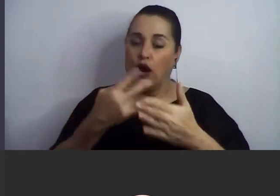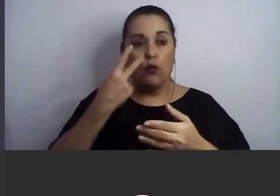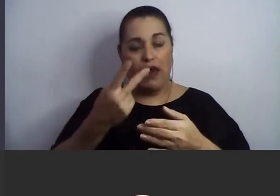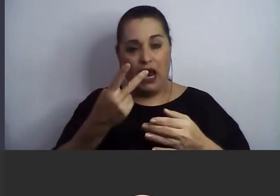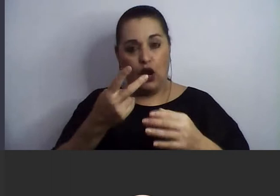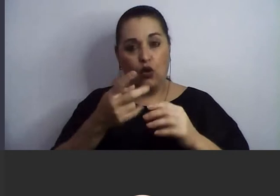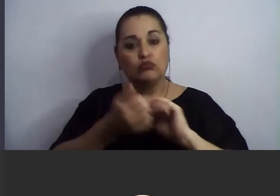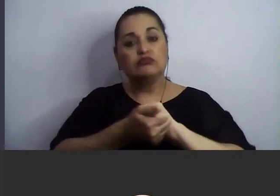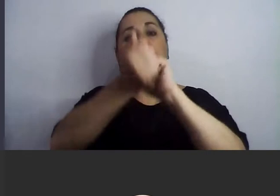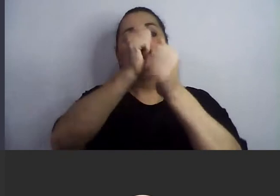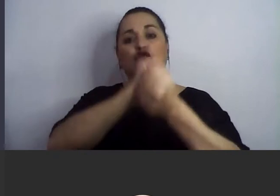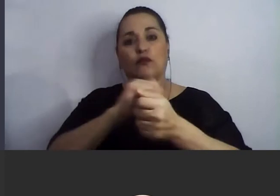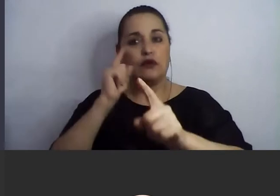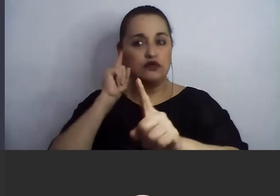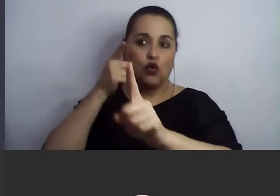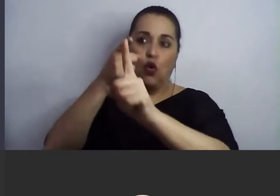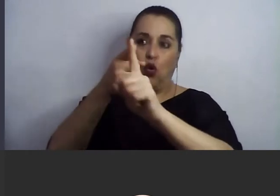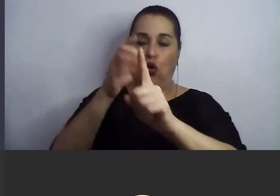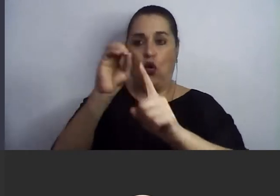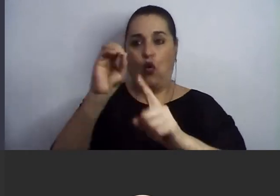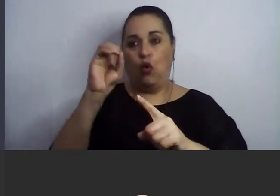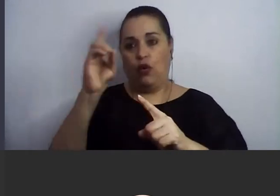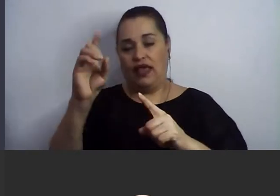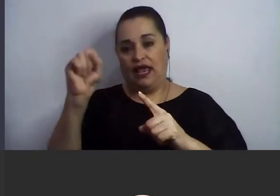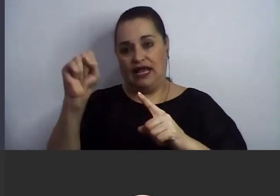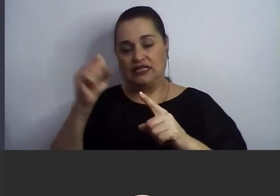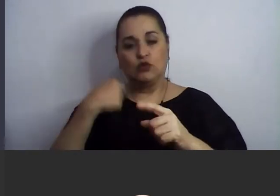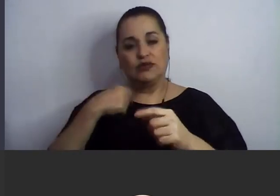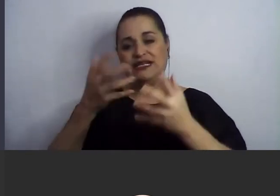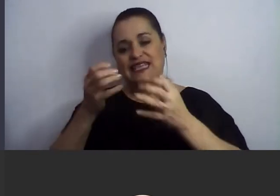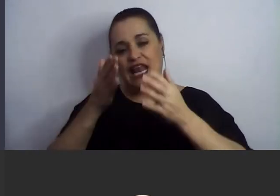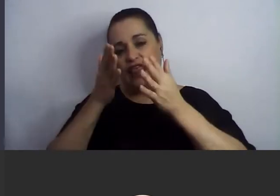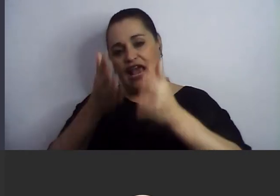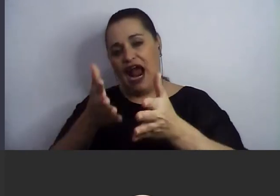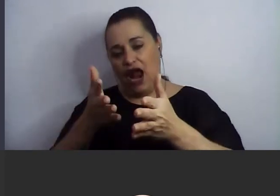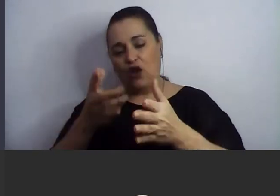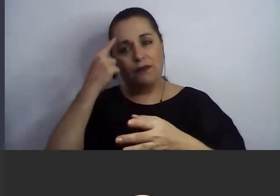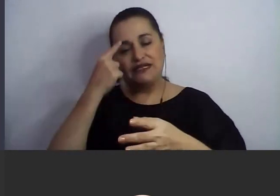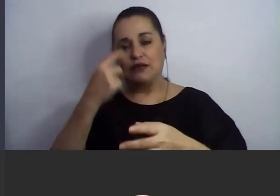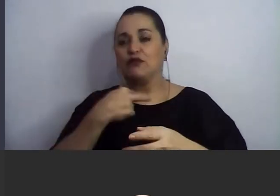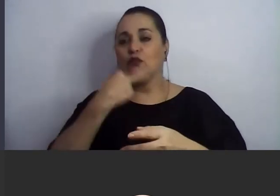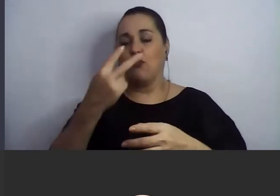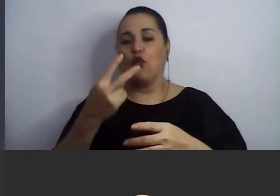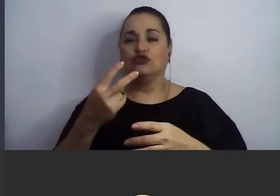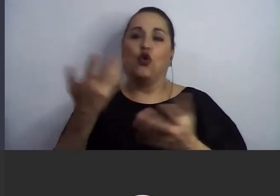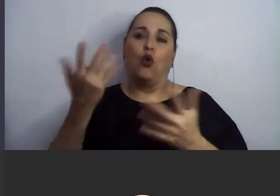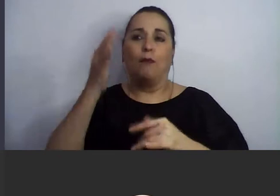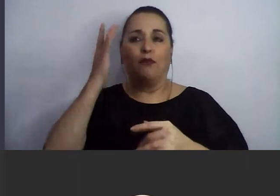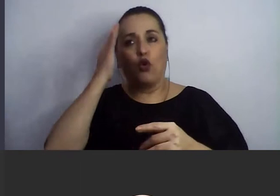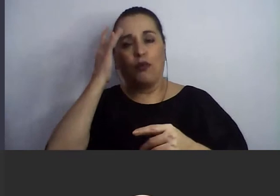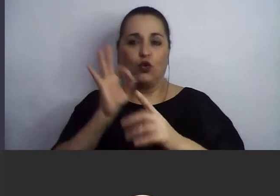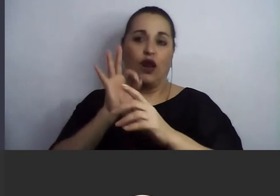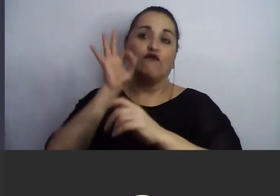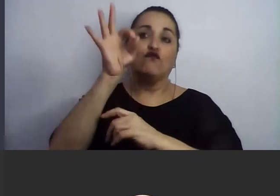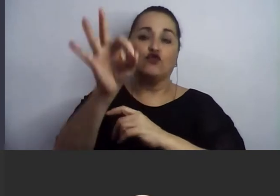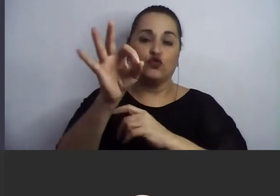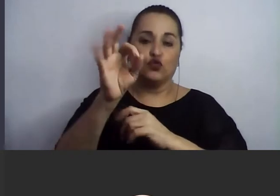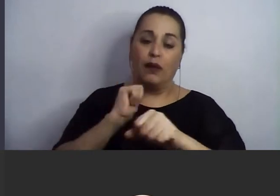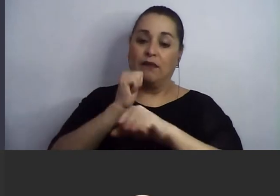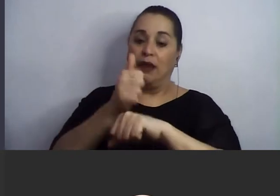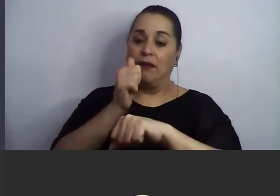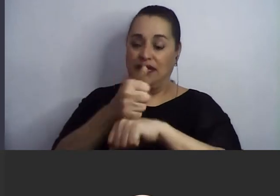transformación hacia los ODS entonces quisiera dejarlo como pensamiento en voz alta o preocupación hacia el futuro de implementación de los